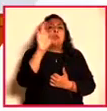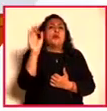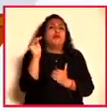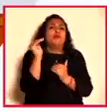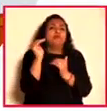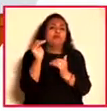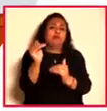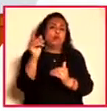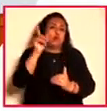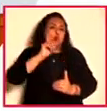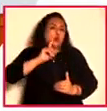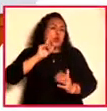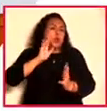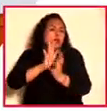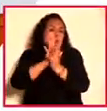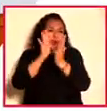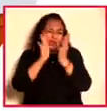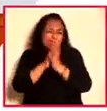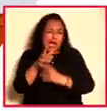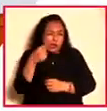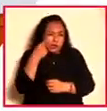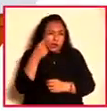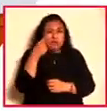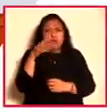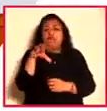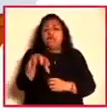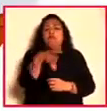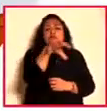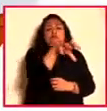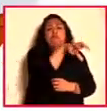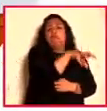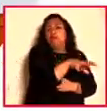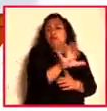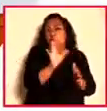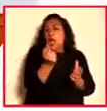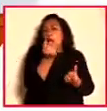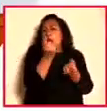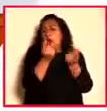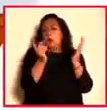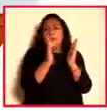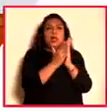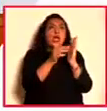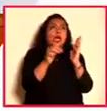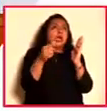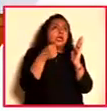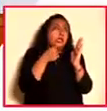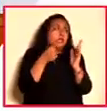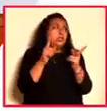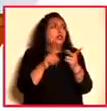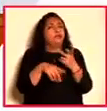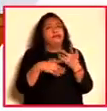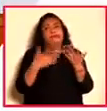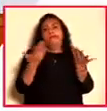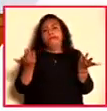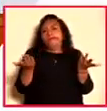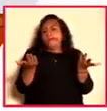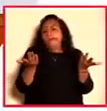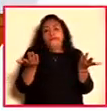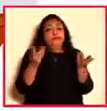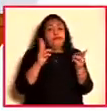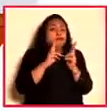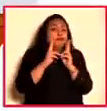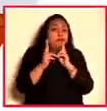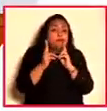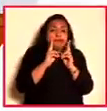mujeres. Y casi siempre en áreas muy específicas, ¿no? Libros para niños, narrativa,